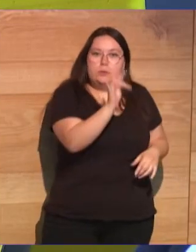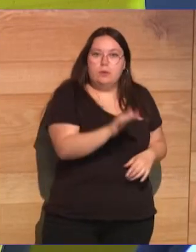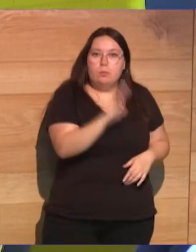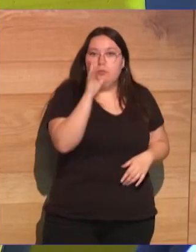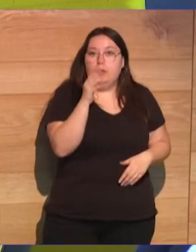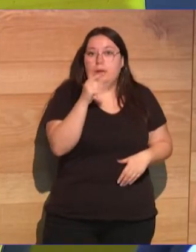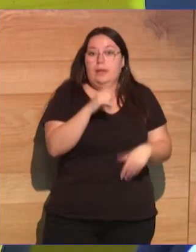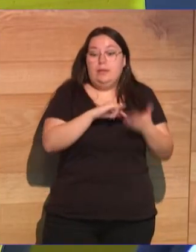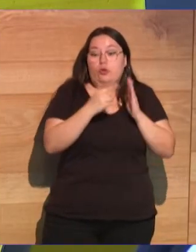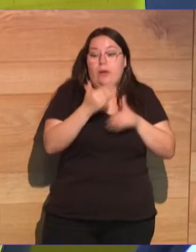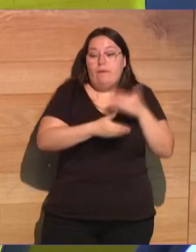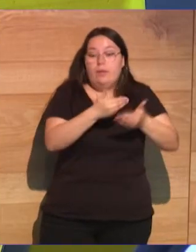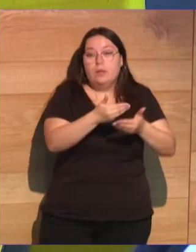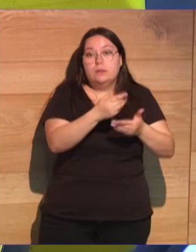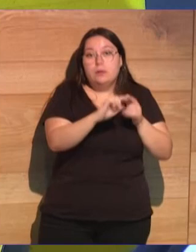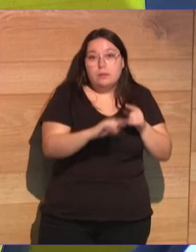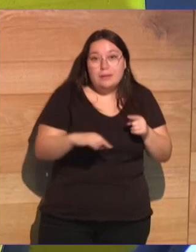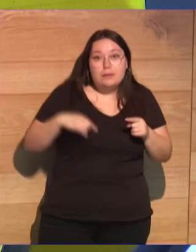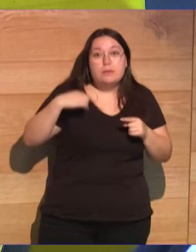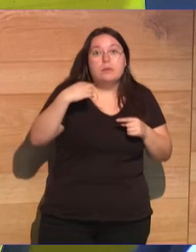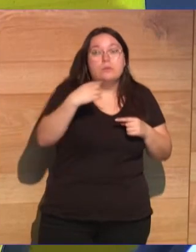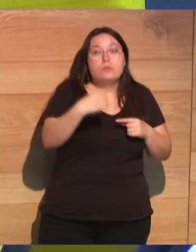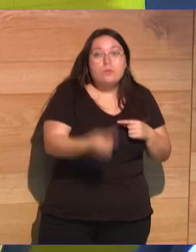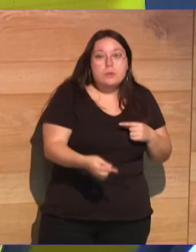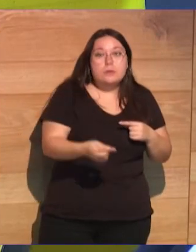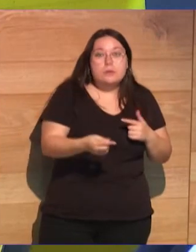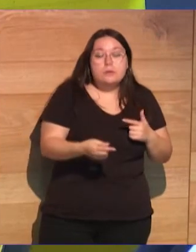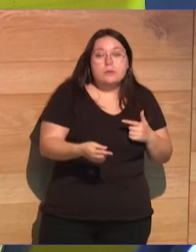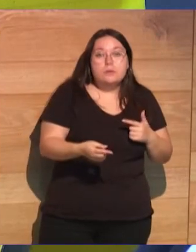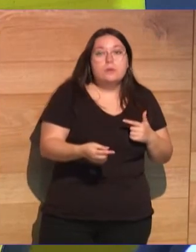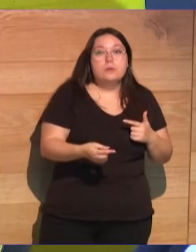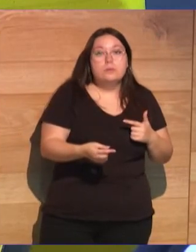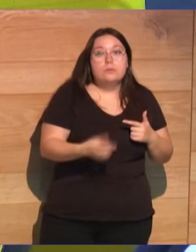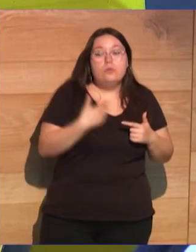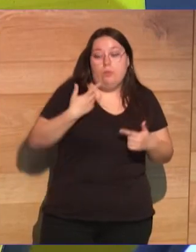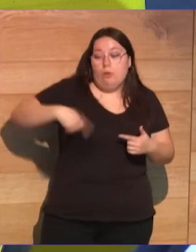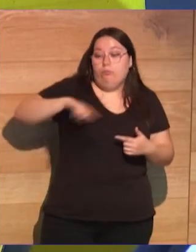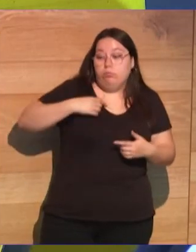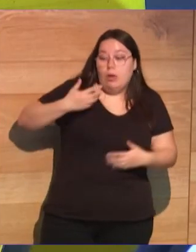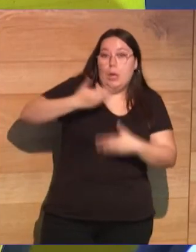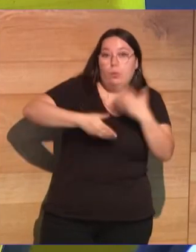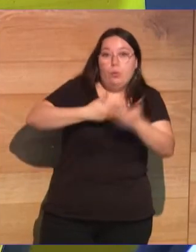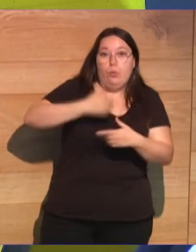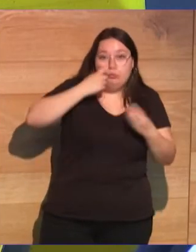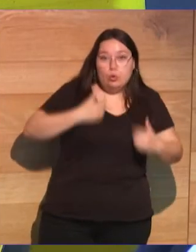avances tecnológicos a la larga nos están haciendo evolucionar como seres humanos. Yo creo que sí, que en el